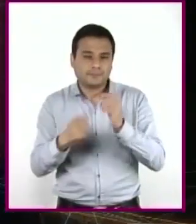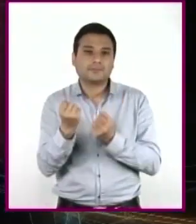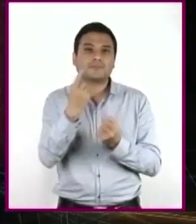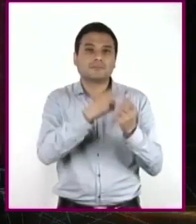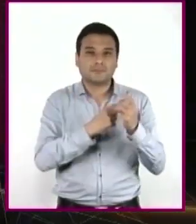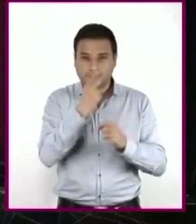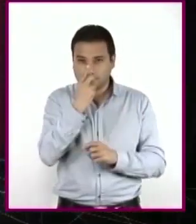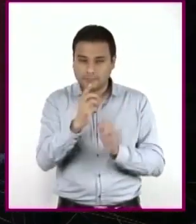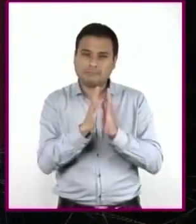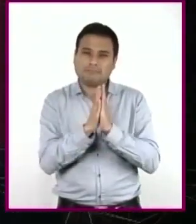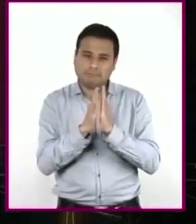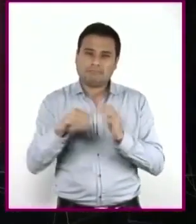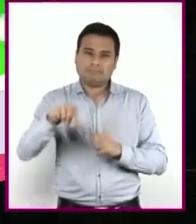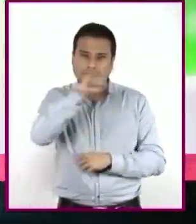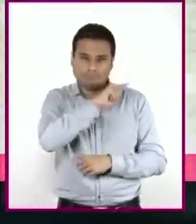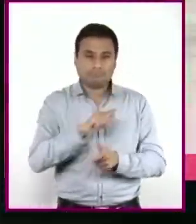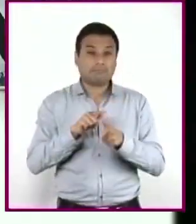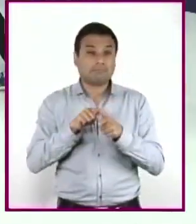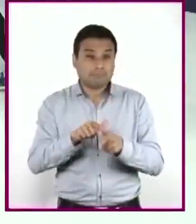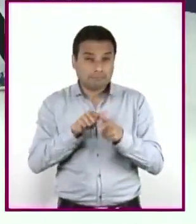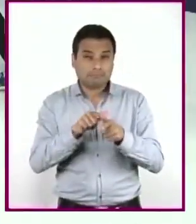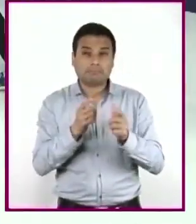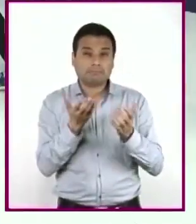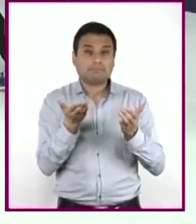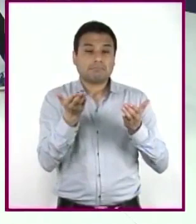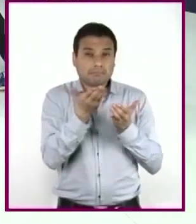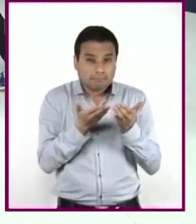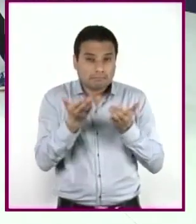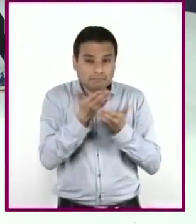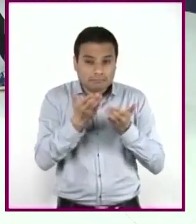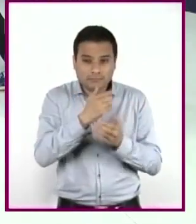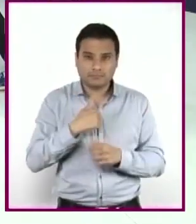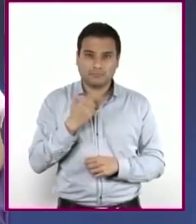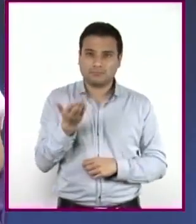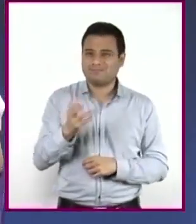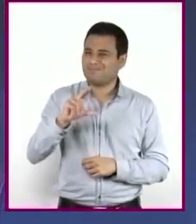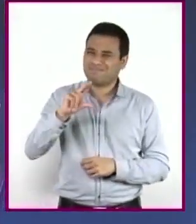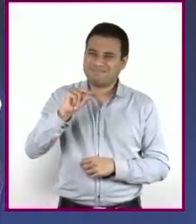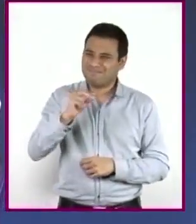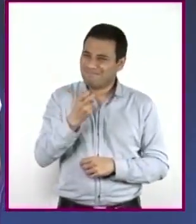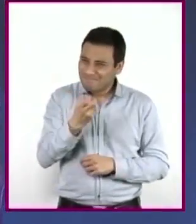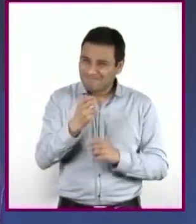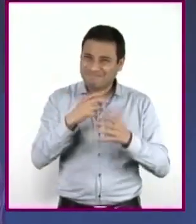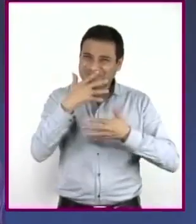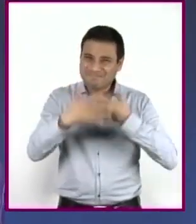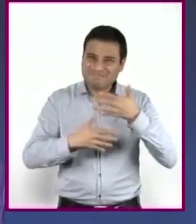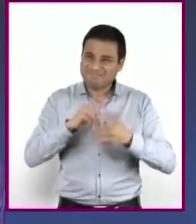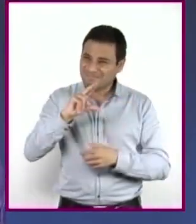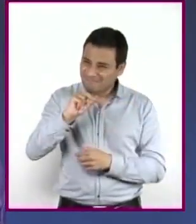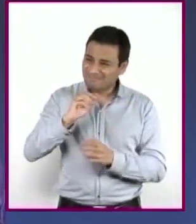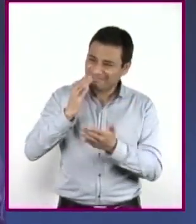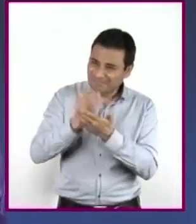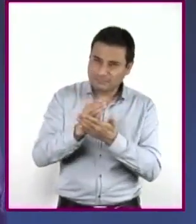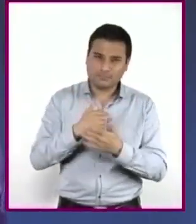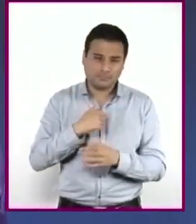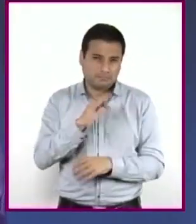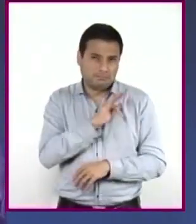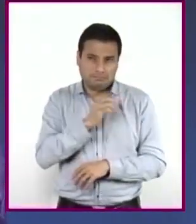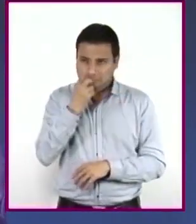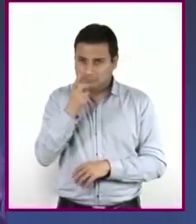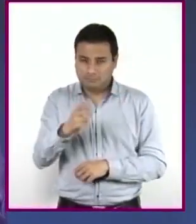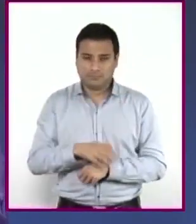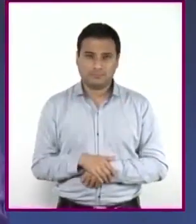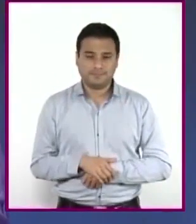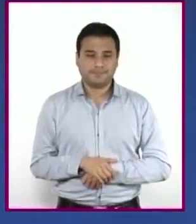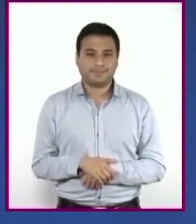esta cadena y que pueda seguir adelante. Pedirle a la otra persona que por favor ya no nos llene de ese tipo de contenidos. Sí. ¿Se